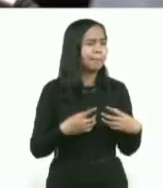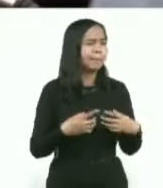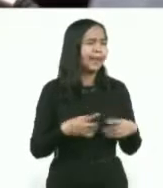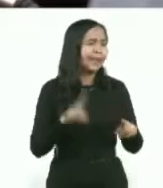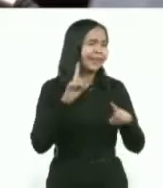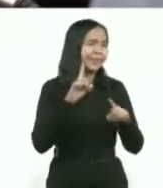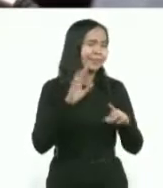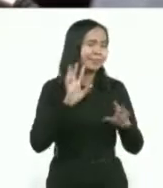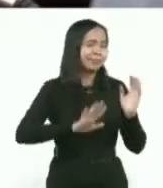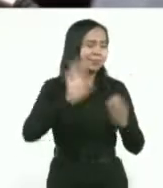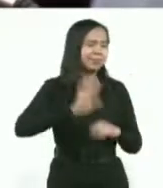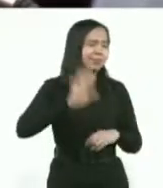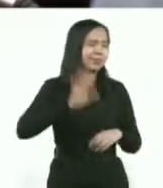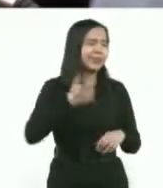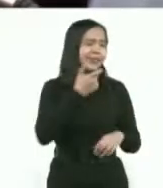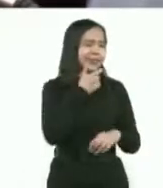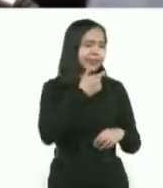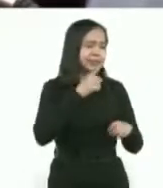el golpe que te arrisas,